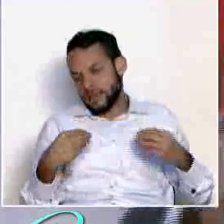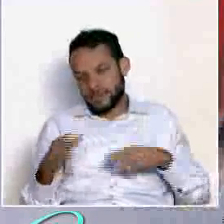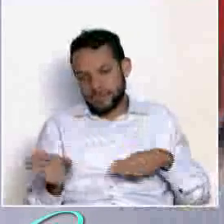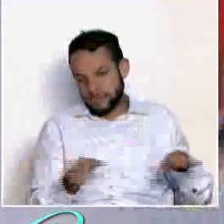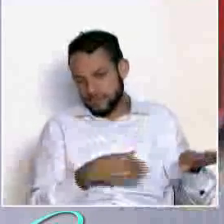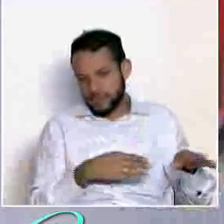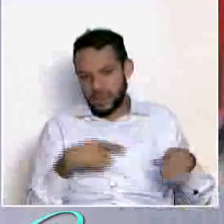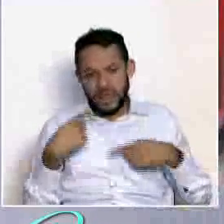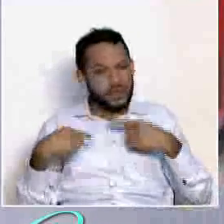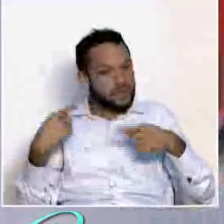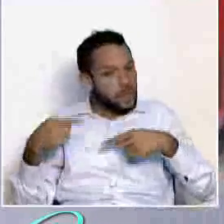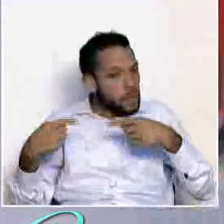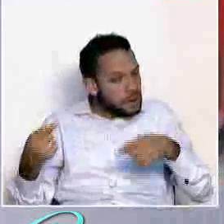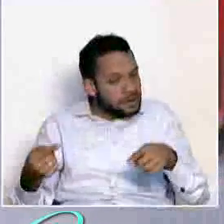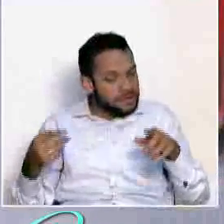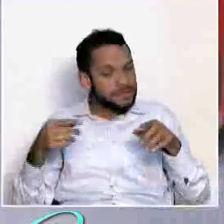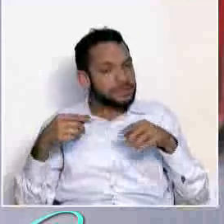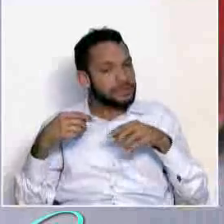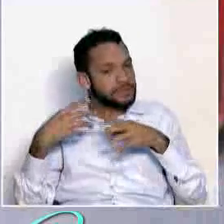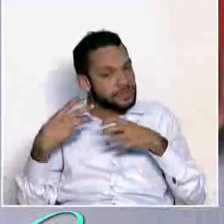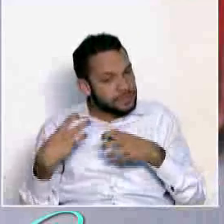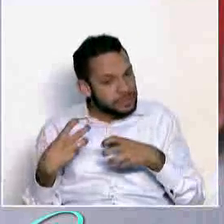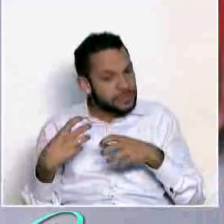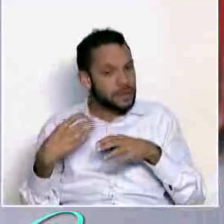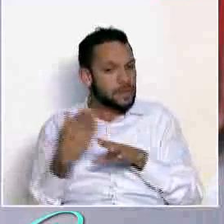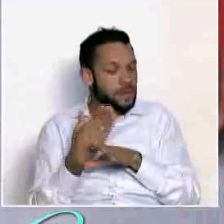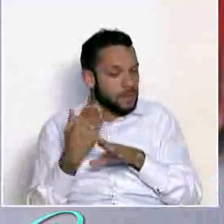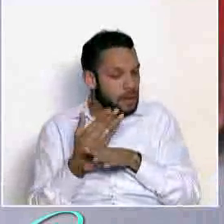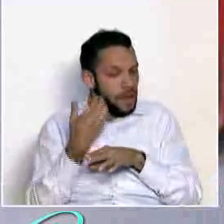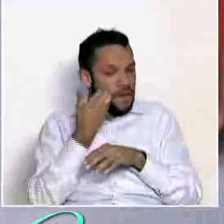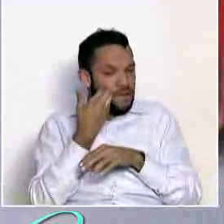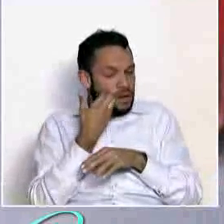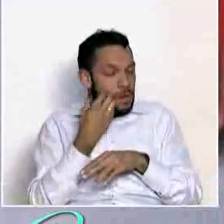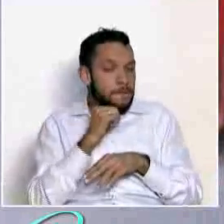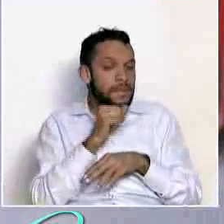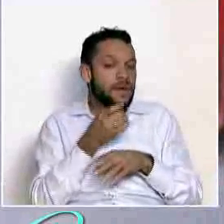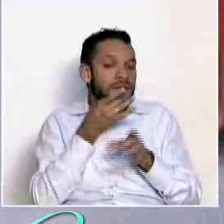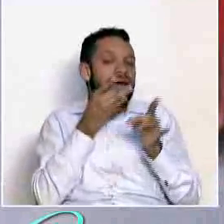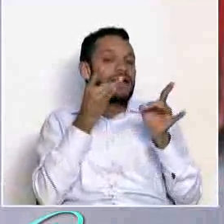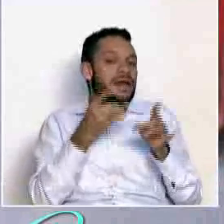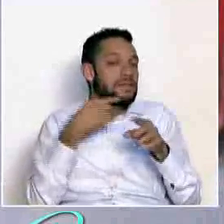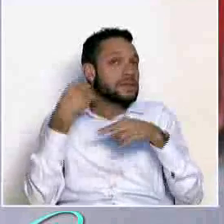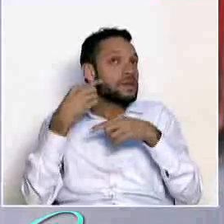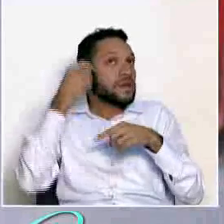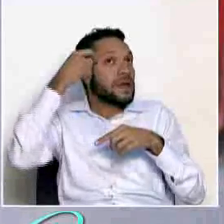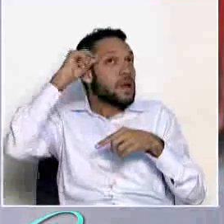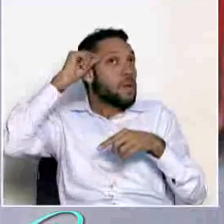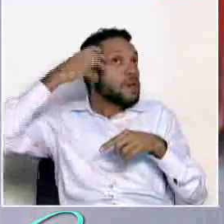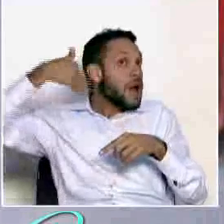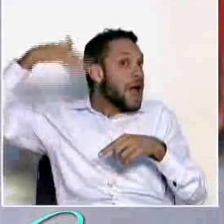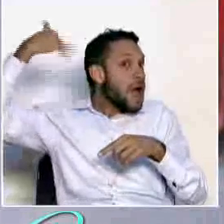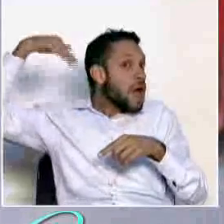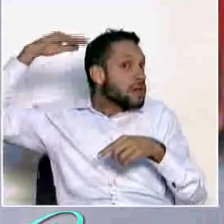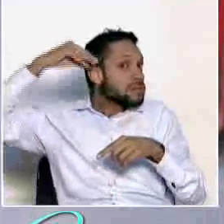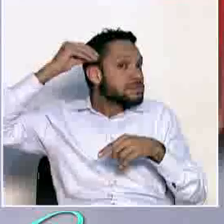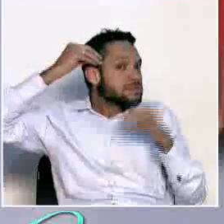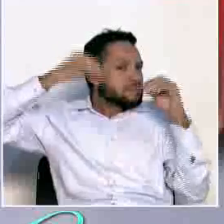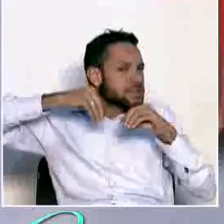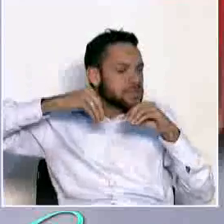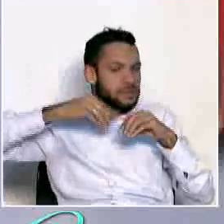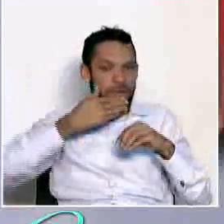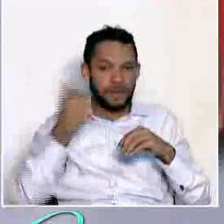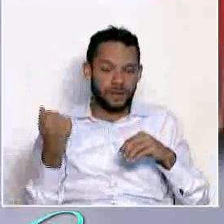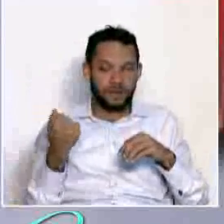esa historicidad que arrastraba a la persona complicaba más el proceso psicoanalítico. La hipnosis, particularmente en mi